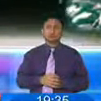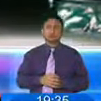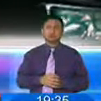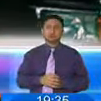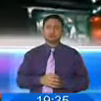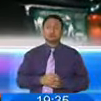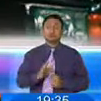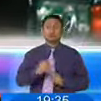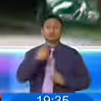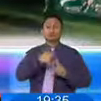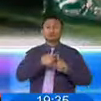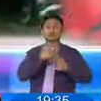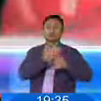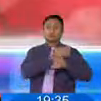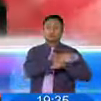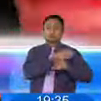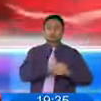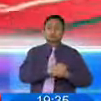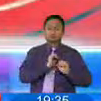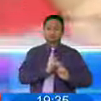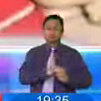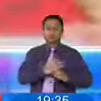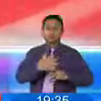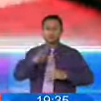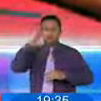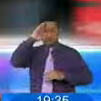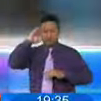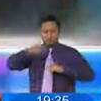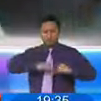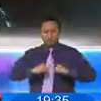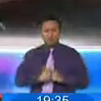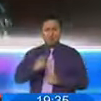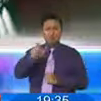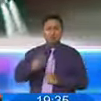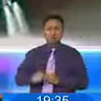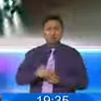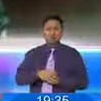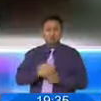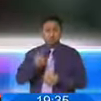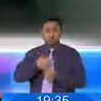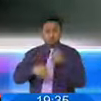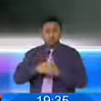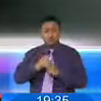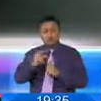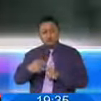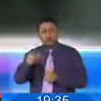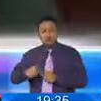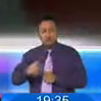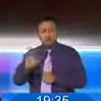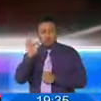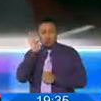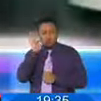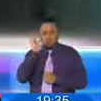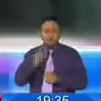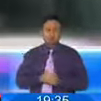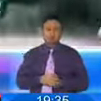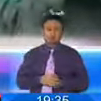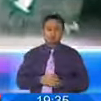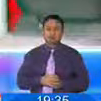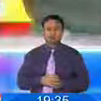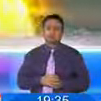Pero en los últimos meses se han registrado operativos contra expendedores y consumidores de drogas en el mismo lugar.